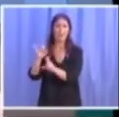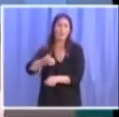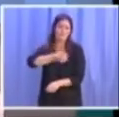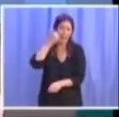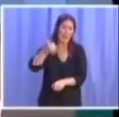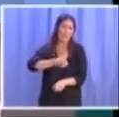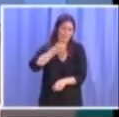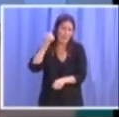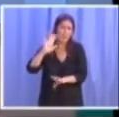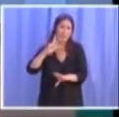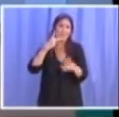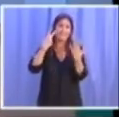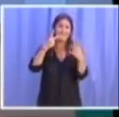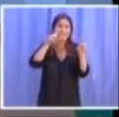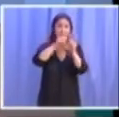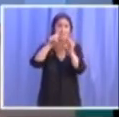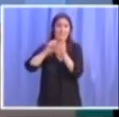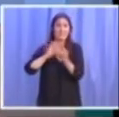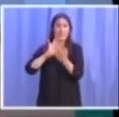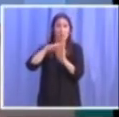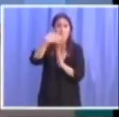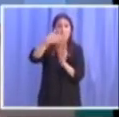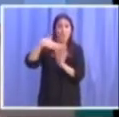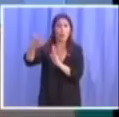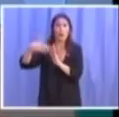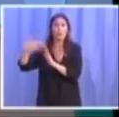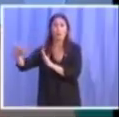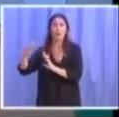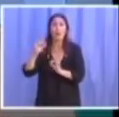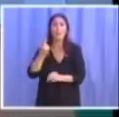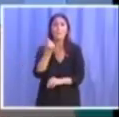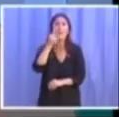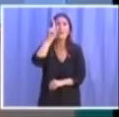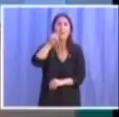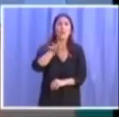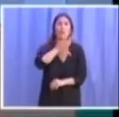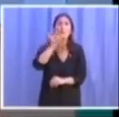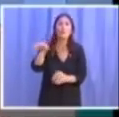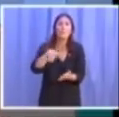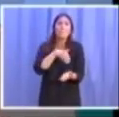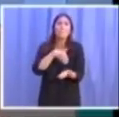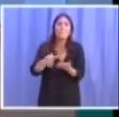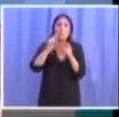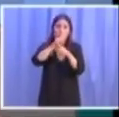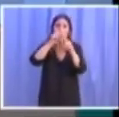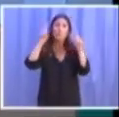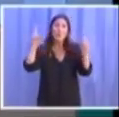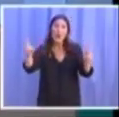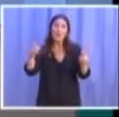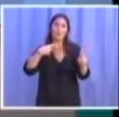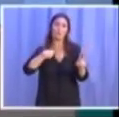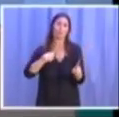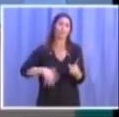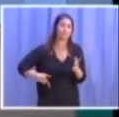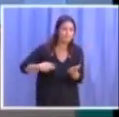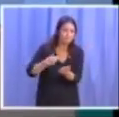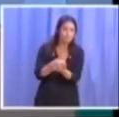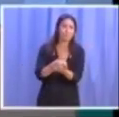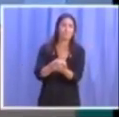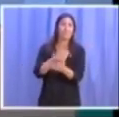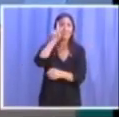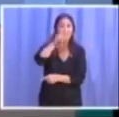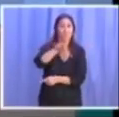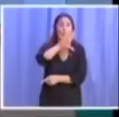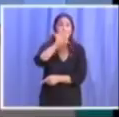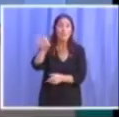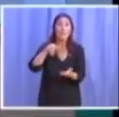pero 7 empresas han externalizado servicios que cuestan 150 millones al año a la ciudad. 150 millones que se